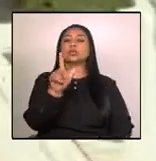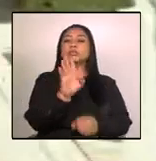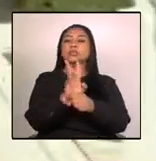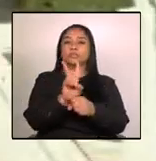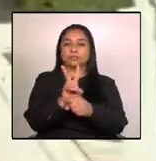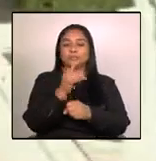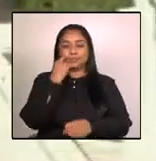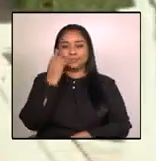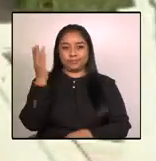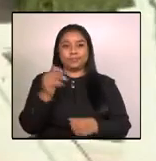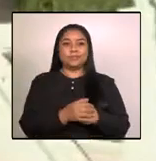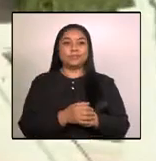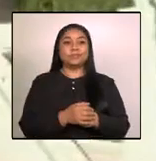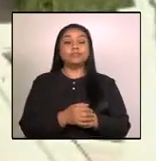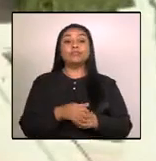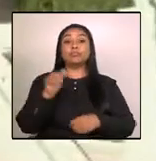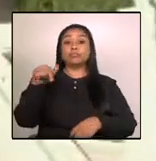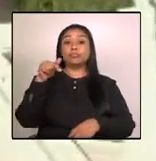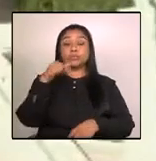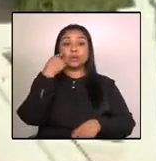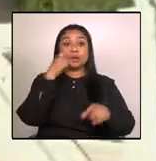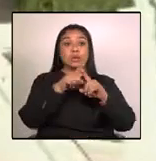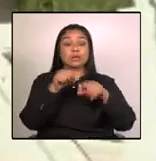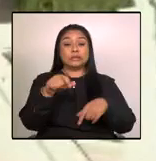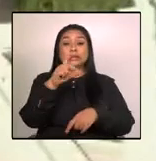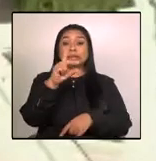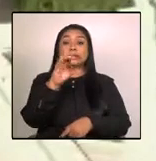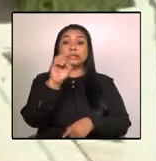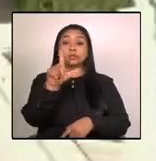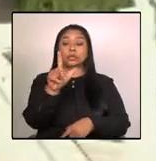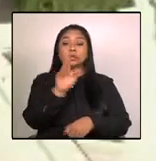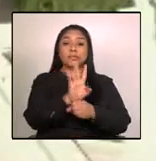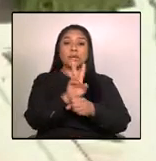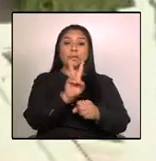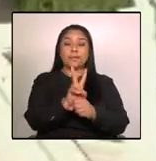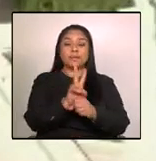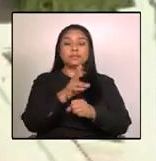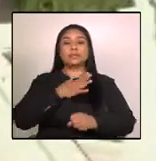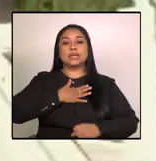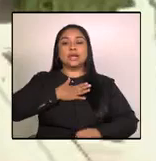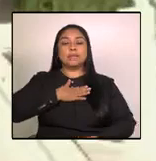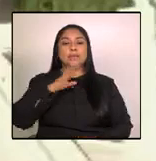De Santa Cruz, el Chol Baja Verapaz, Enrique Milián.